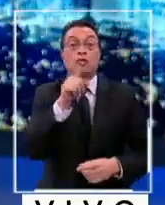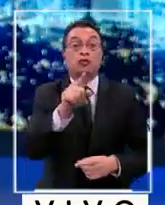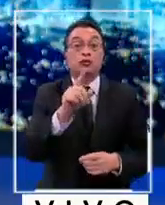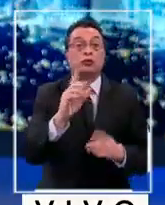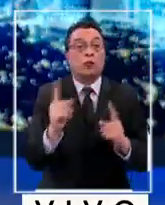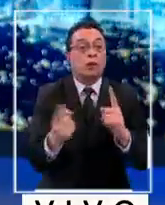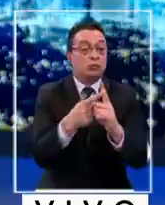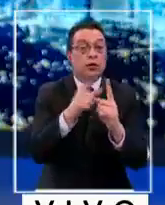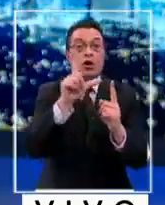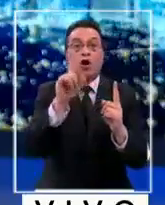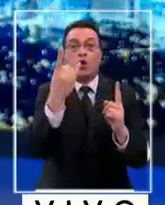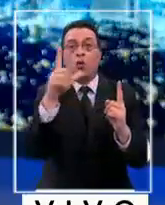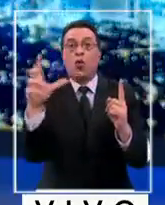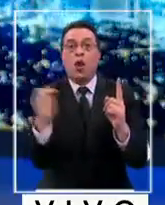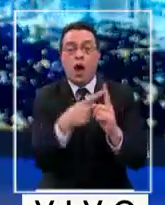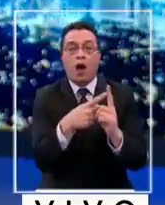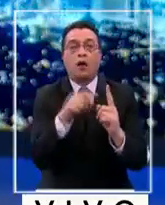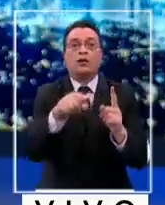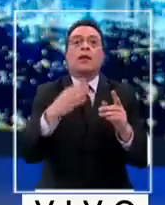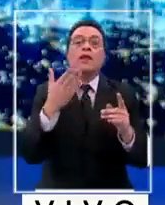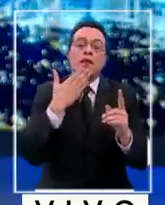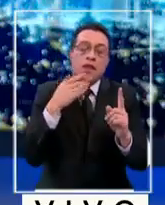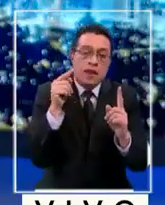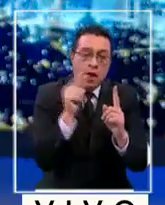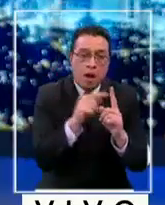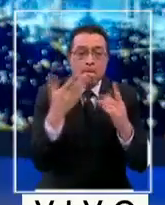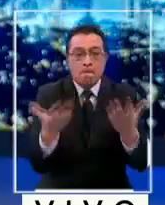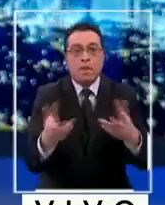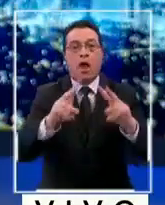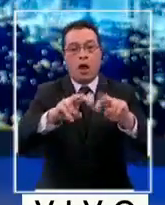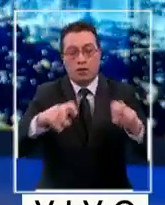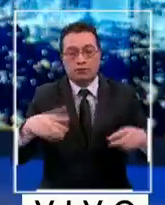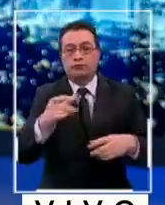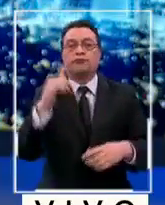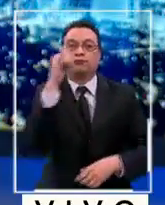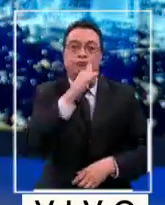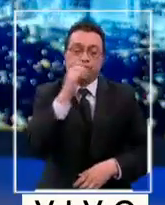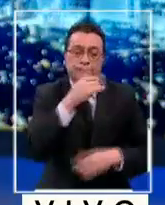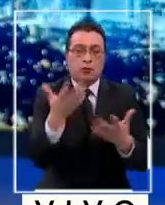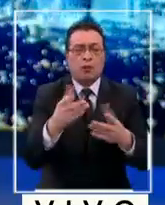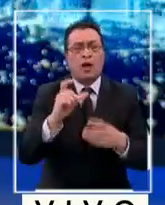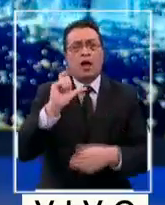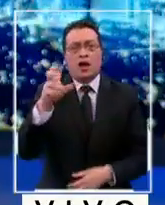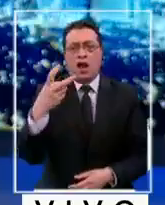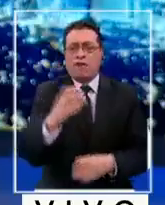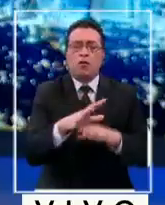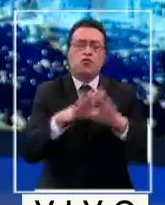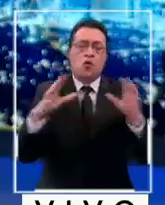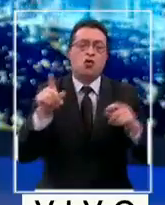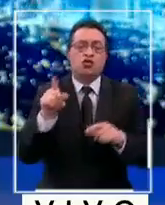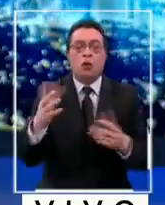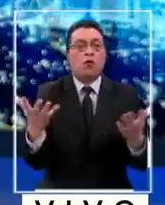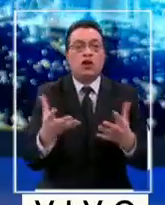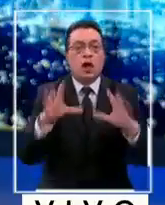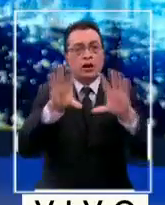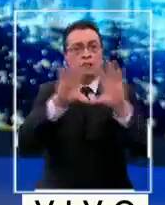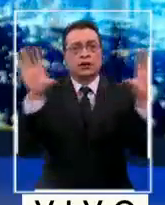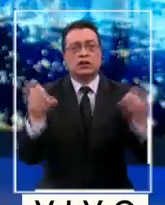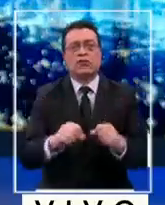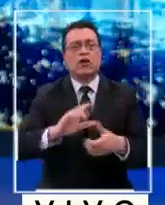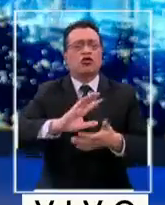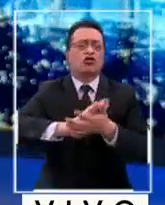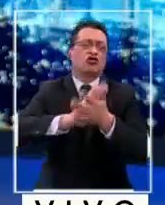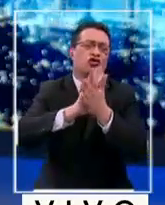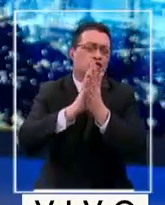Lula, también involucrado en las investigaciones por corrupción. La crisis es tan grave precisamente porque el sistema parece carcomido en su